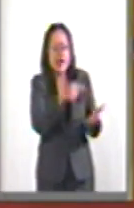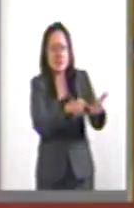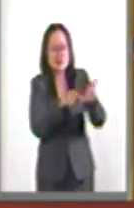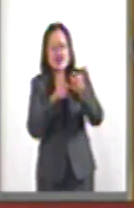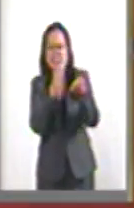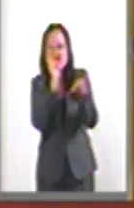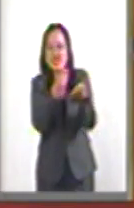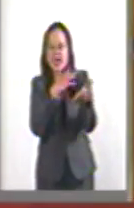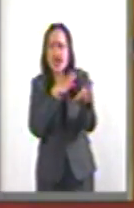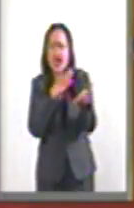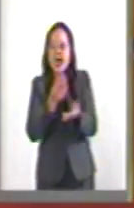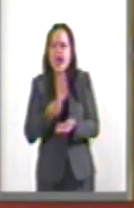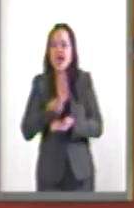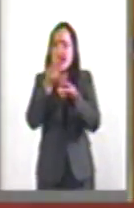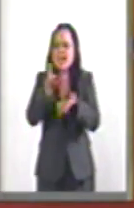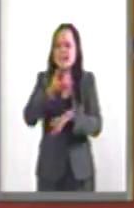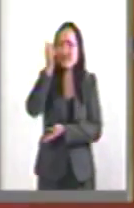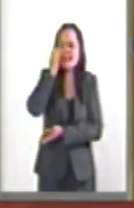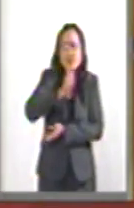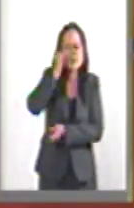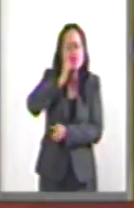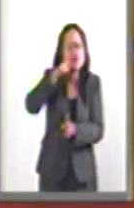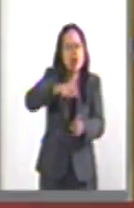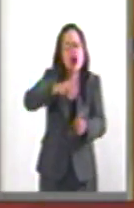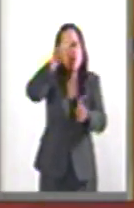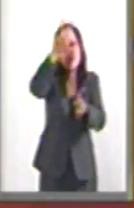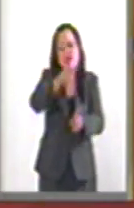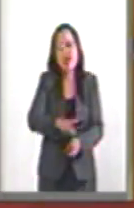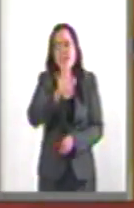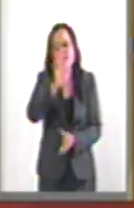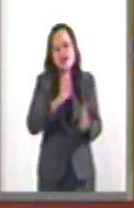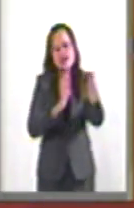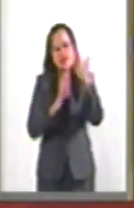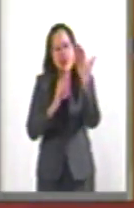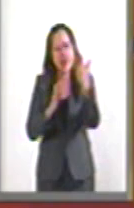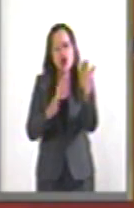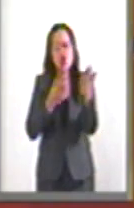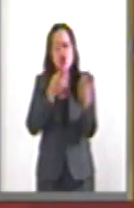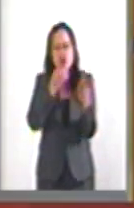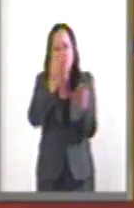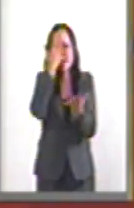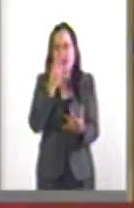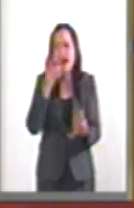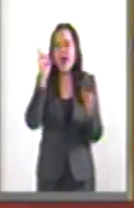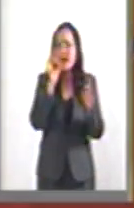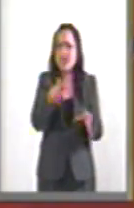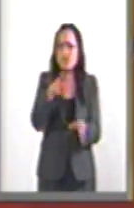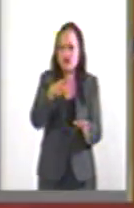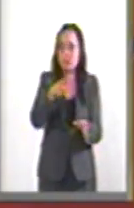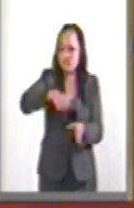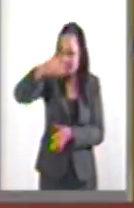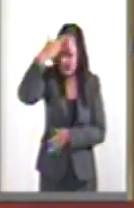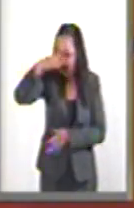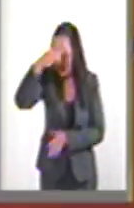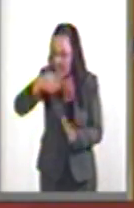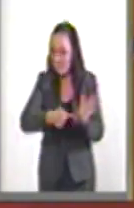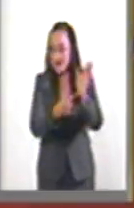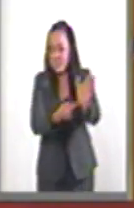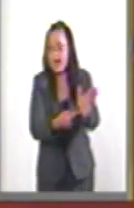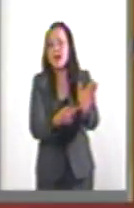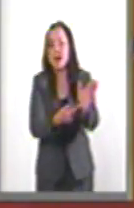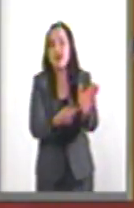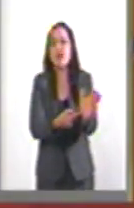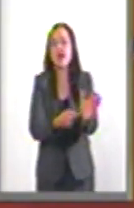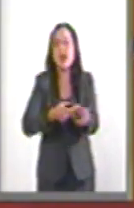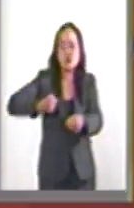el espejito, espejito mágico, repitió lo que todos sabíamos. La